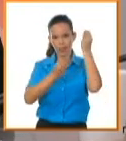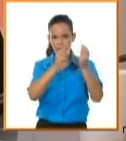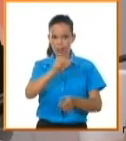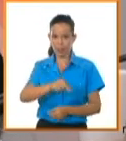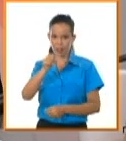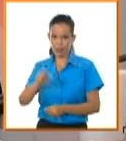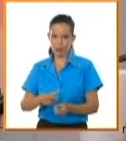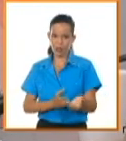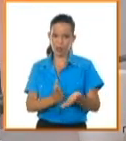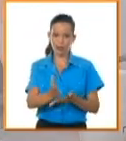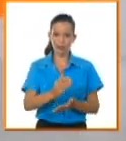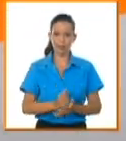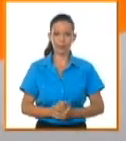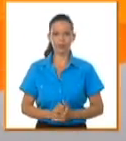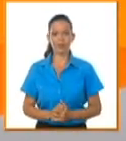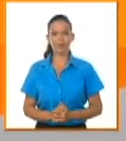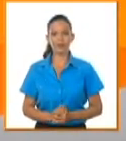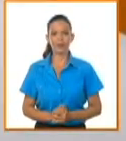Acompáñame